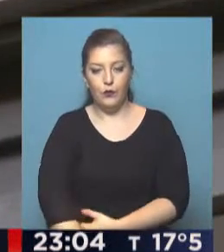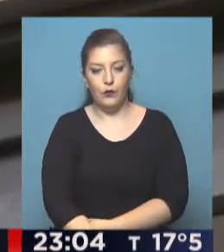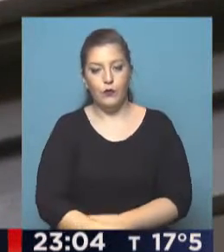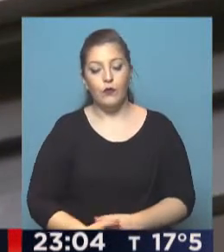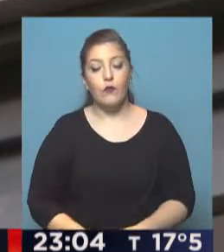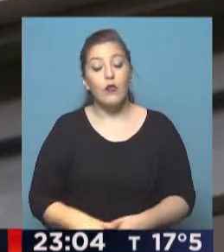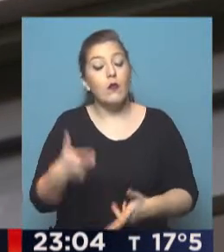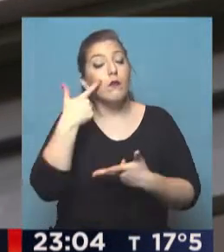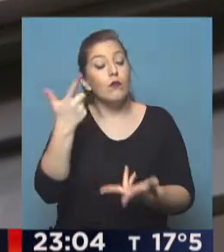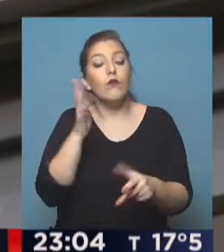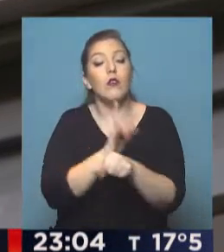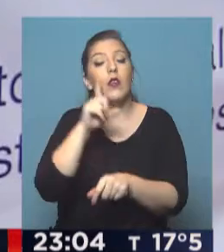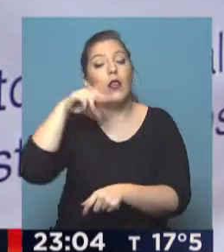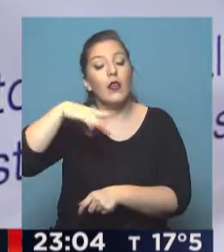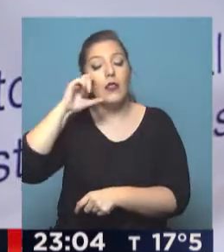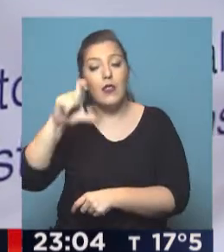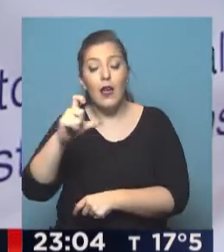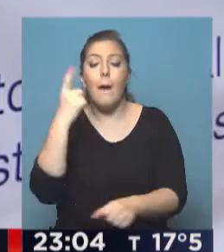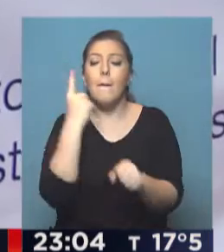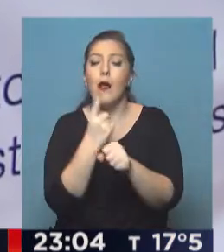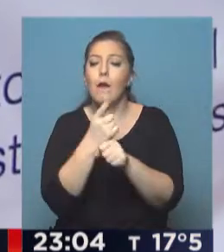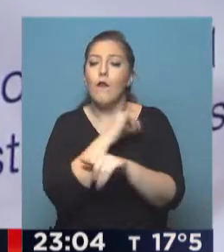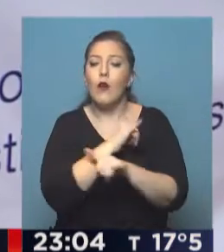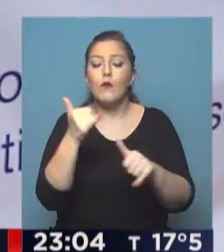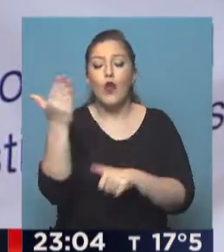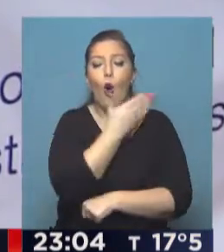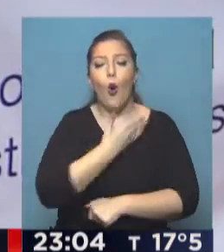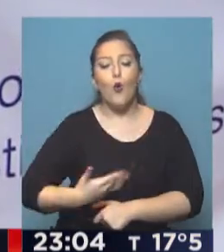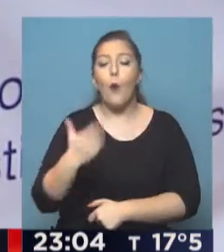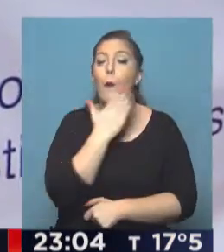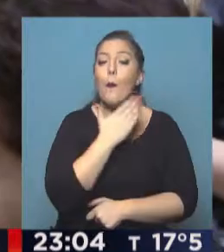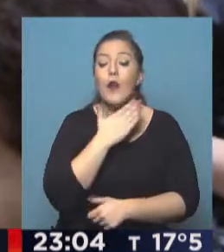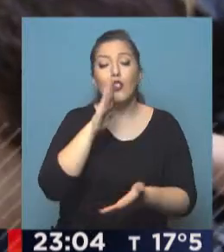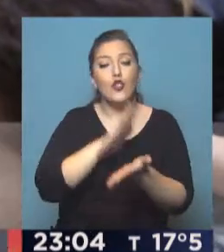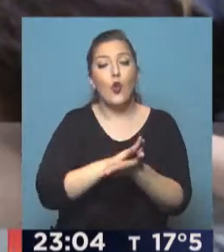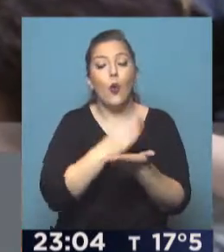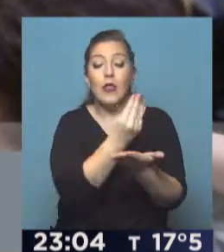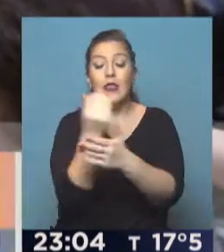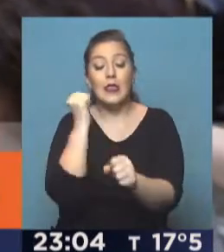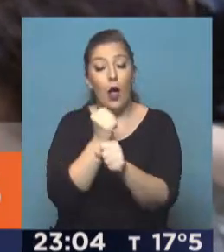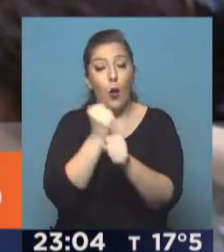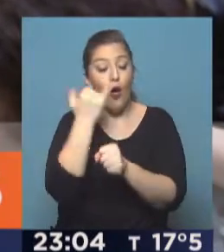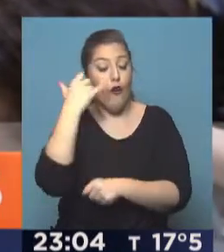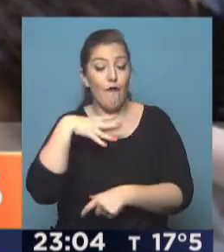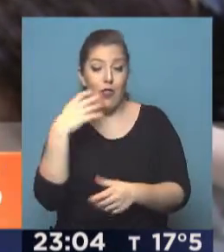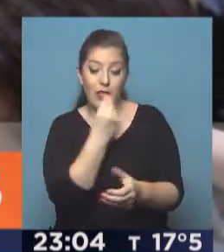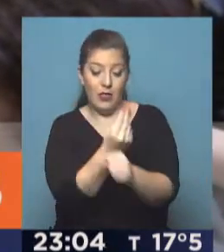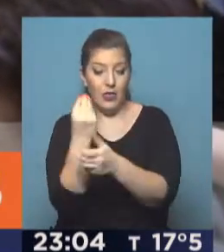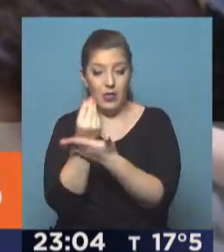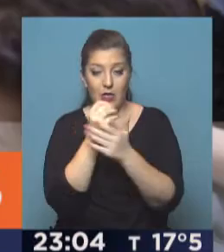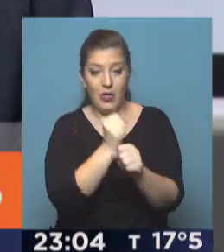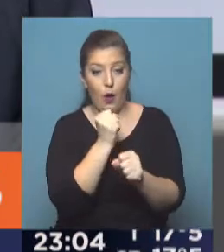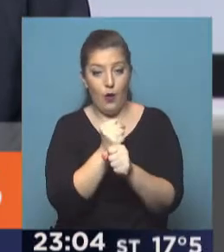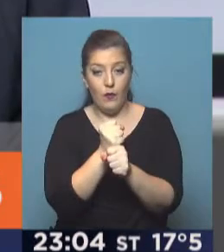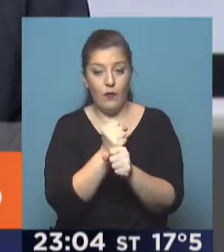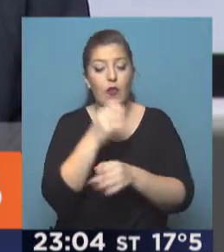Se dio a conocer por parte del INDEC los primeros datos de la gestión en el gobierno de Mauricio Macri sobre ocupación y desocupación. La medición se realizó